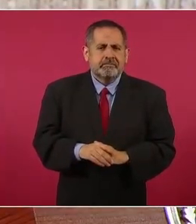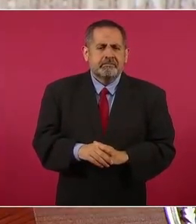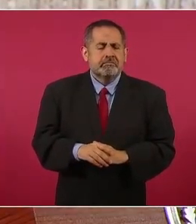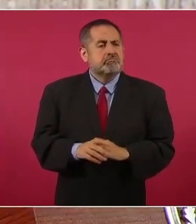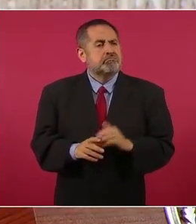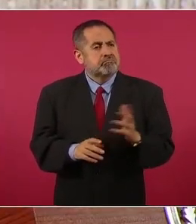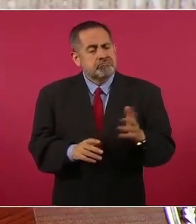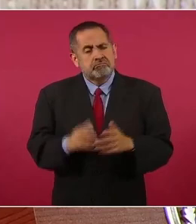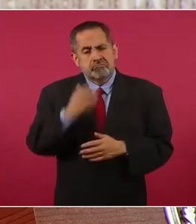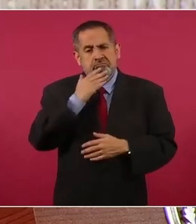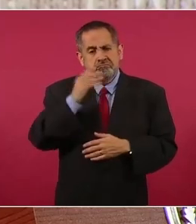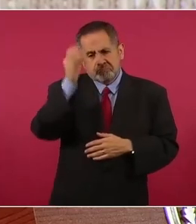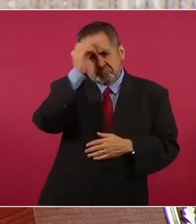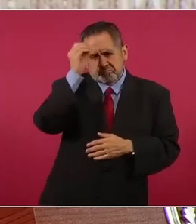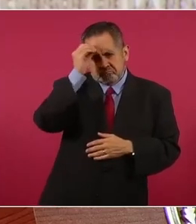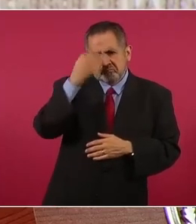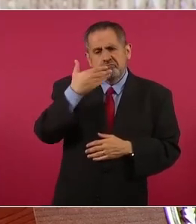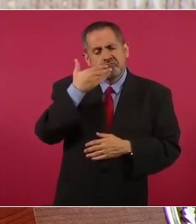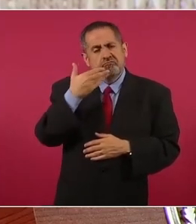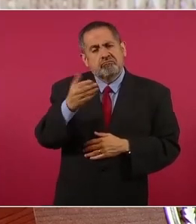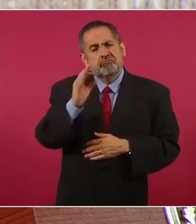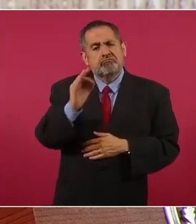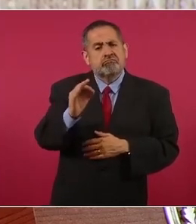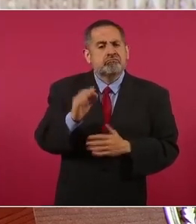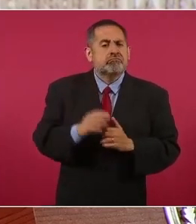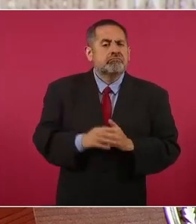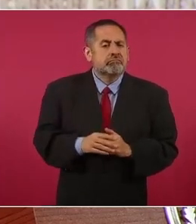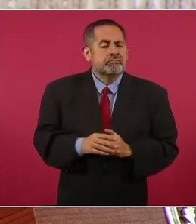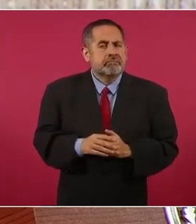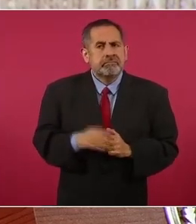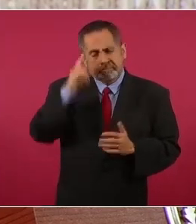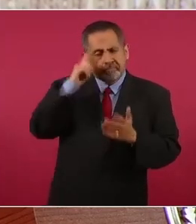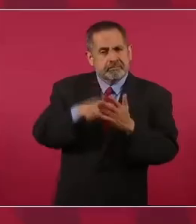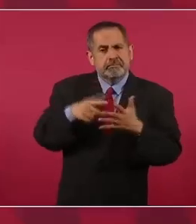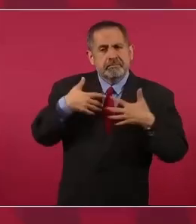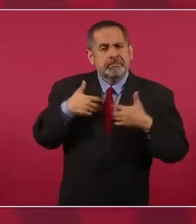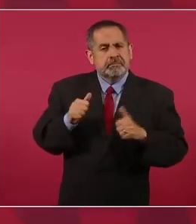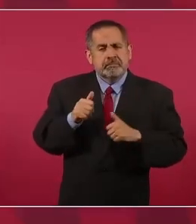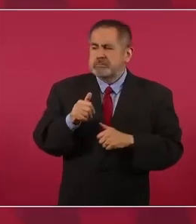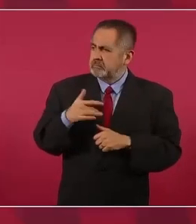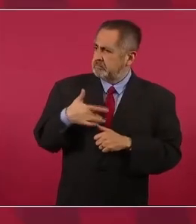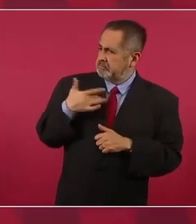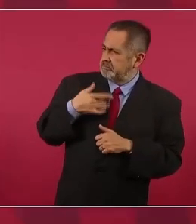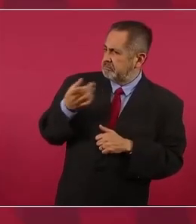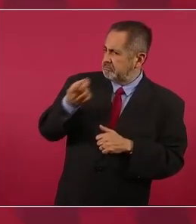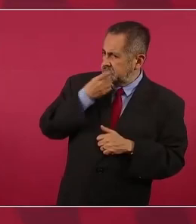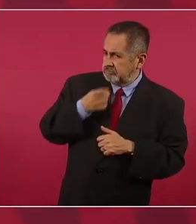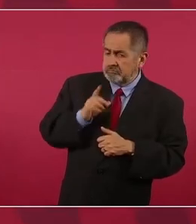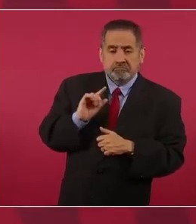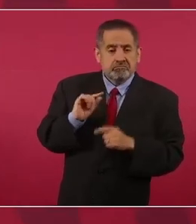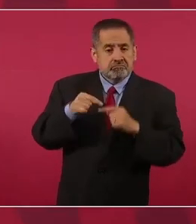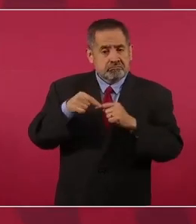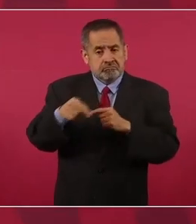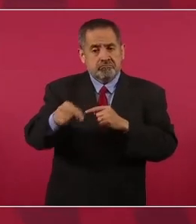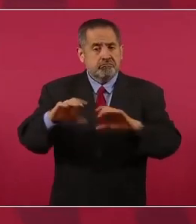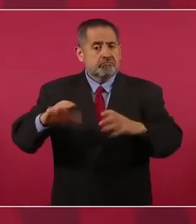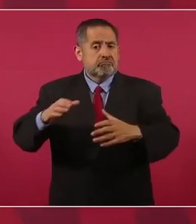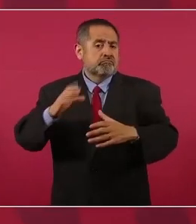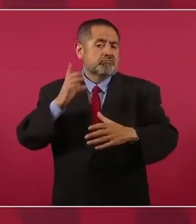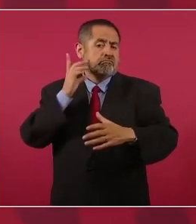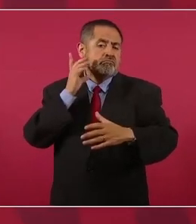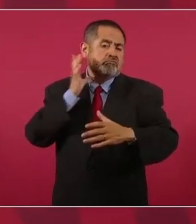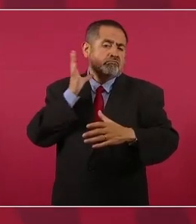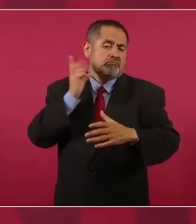porque tengo entendido de que ya se va a discutir en el Congreso, ya va